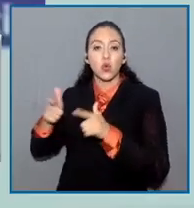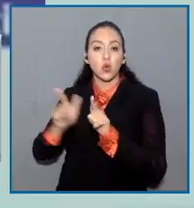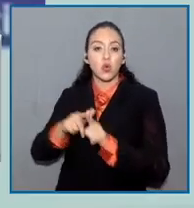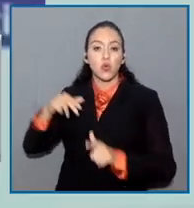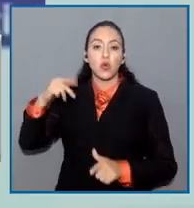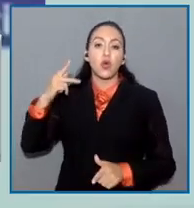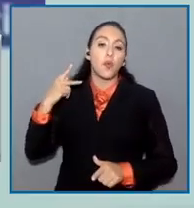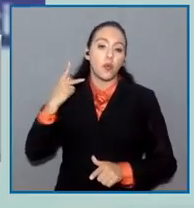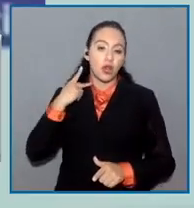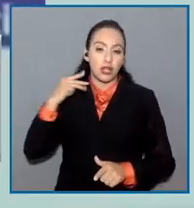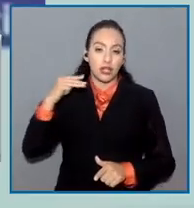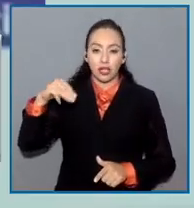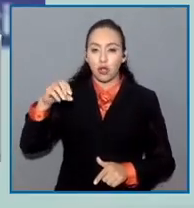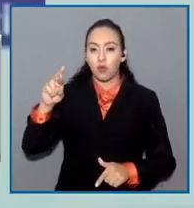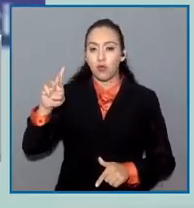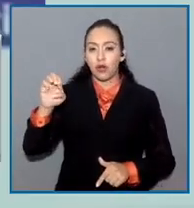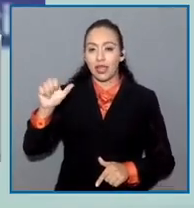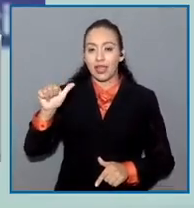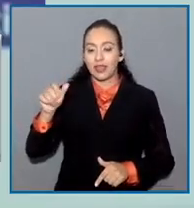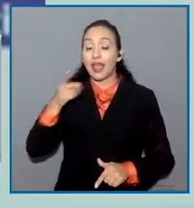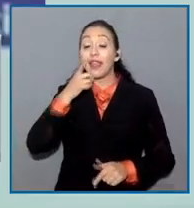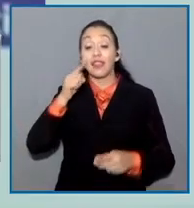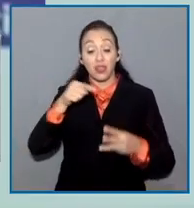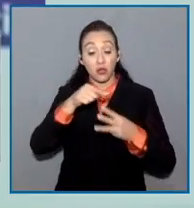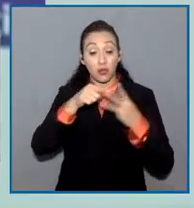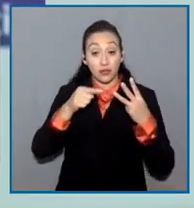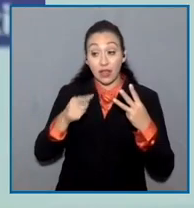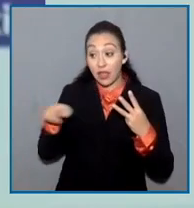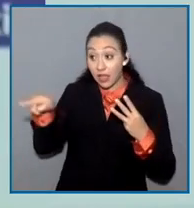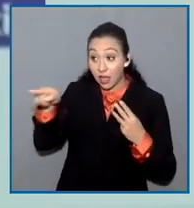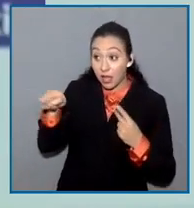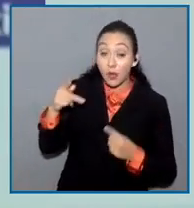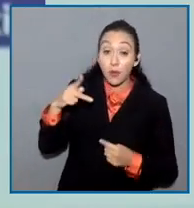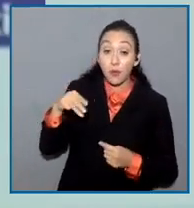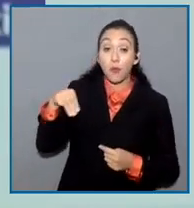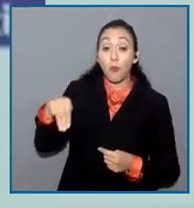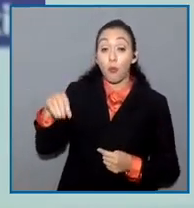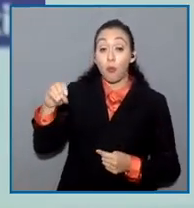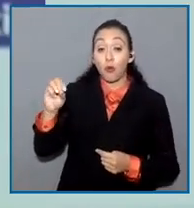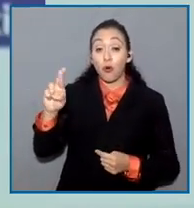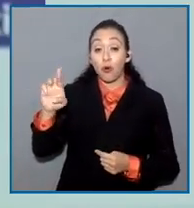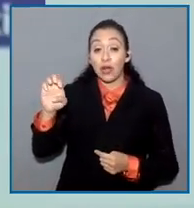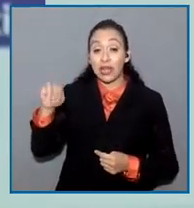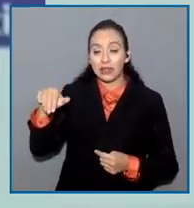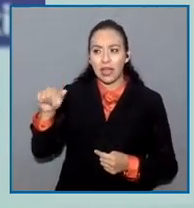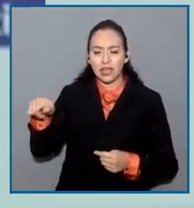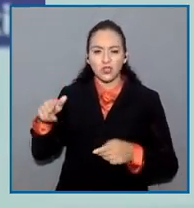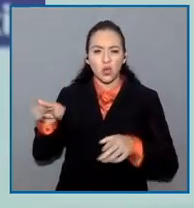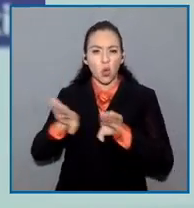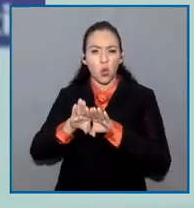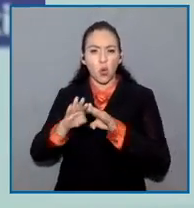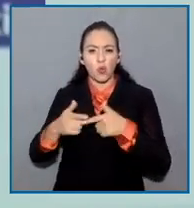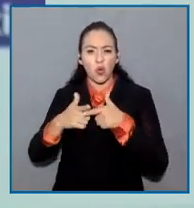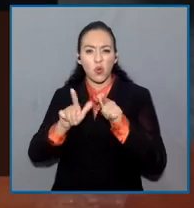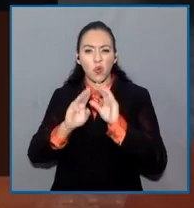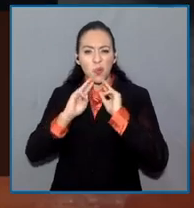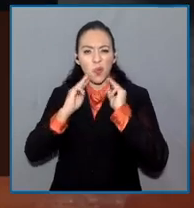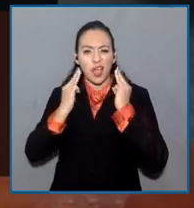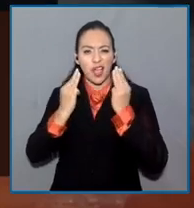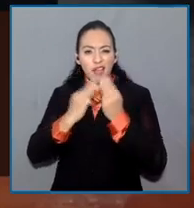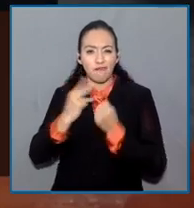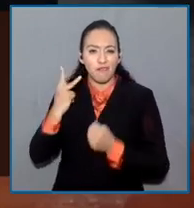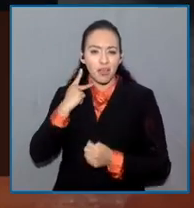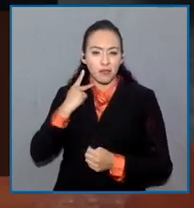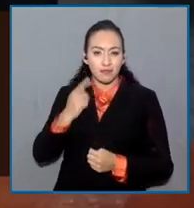segundo debate presidencial. La Sala había determinado anteriormente la inexistencia de la falta. Sin embargo, el partido Morena